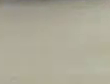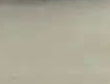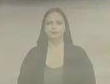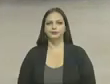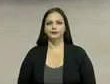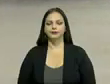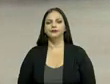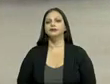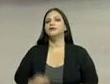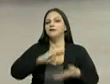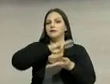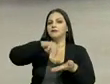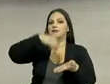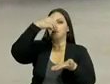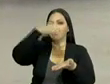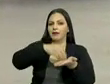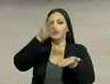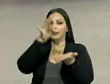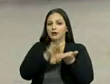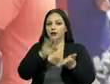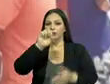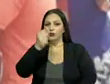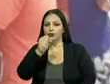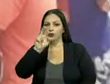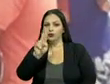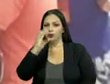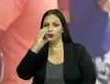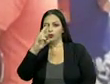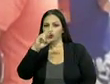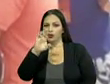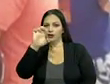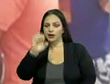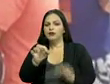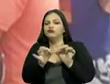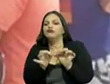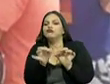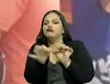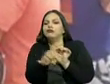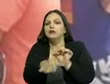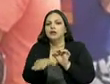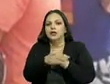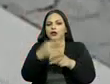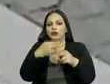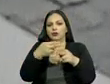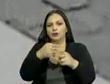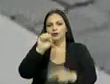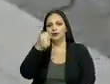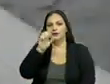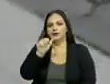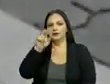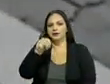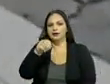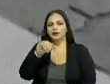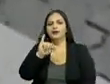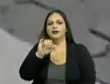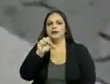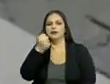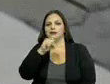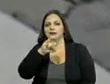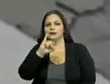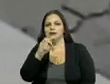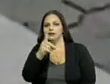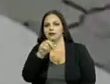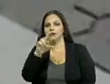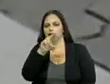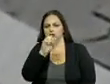Ni bien abrieron las puertas para atender al público, los delincuentes llegaron como clientes. En este video se aprecia el arribo